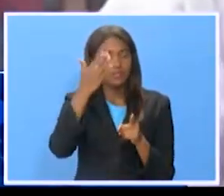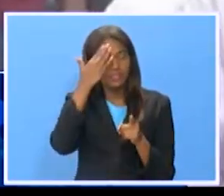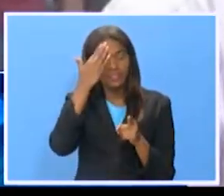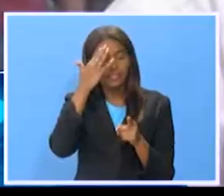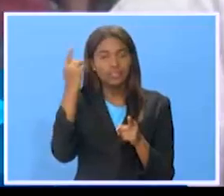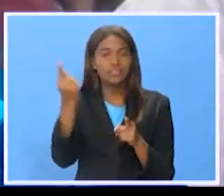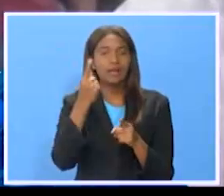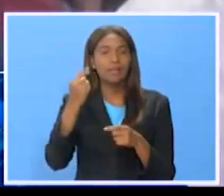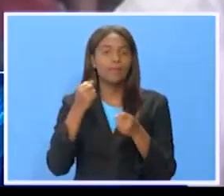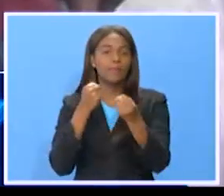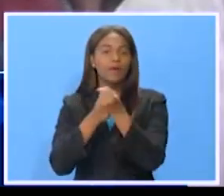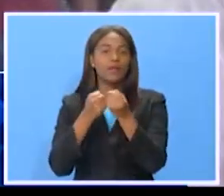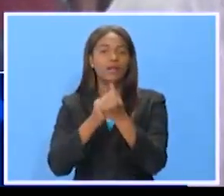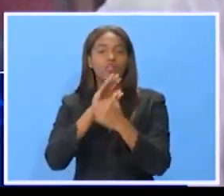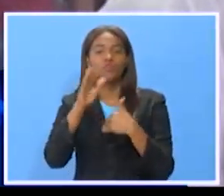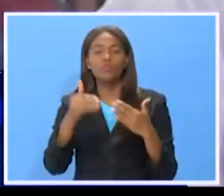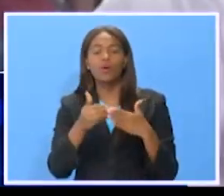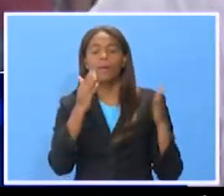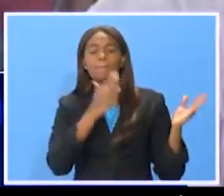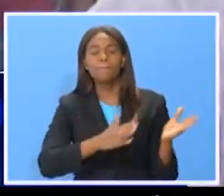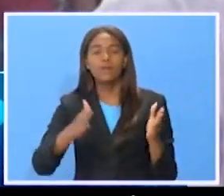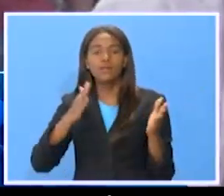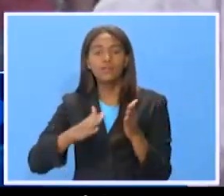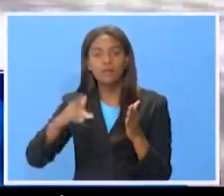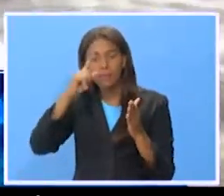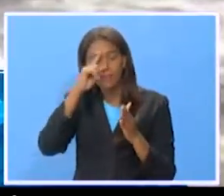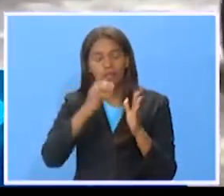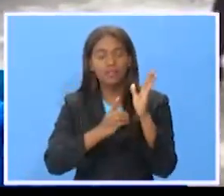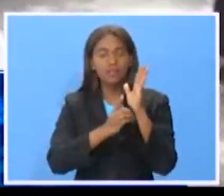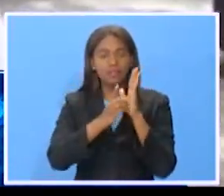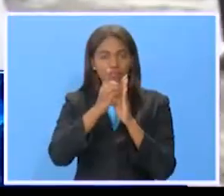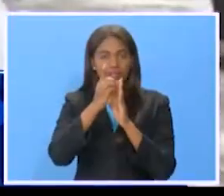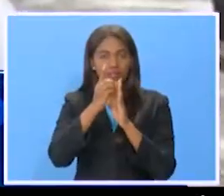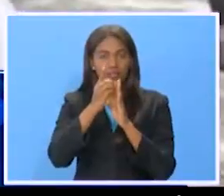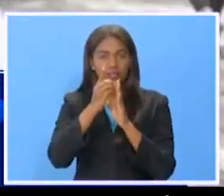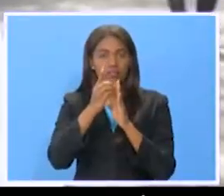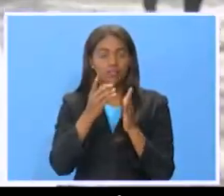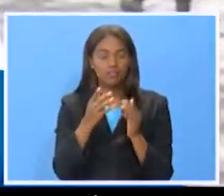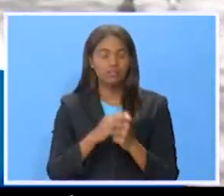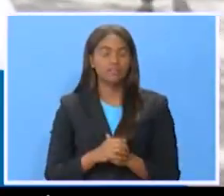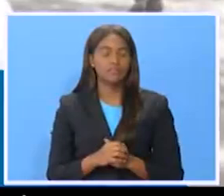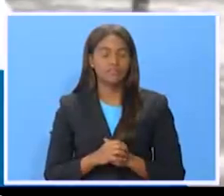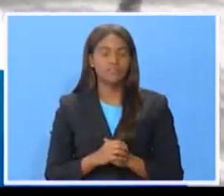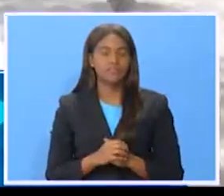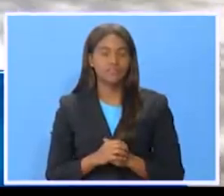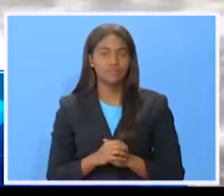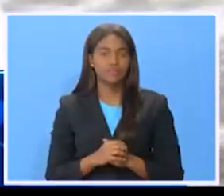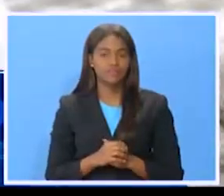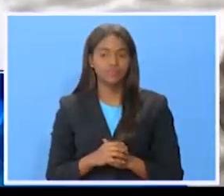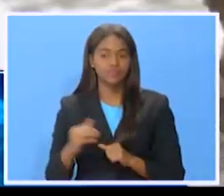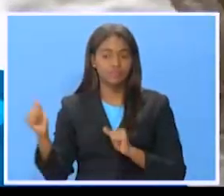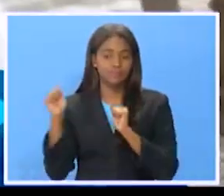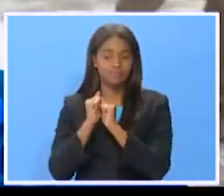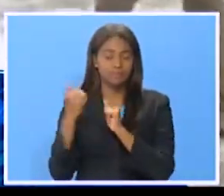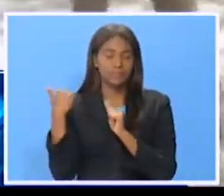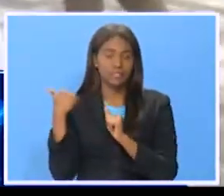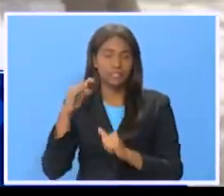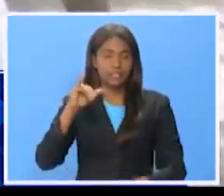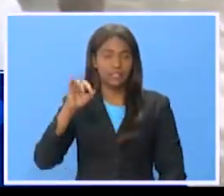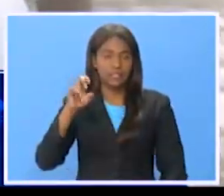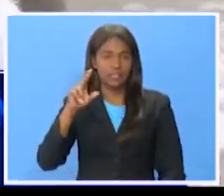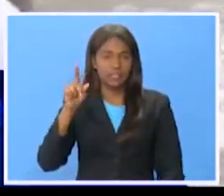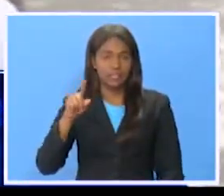siempre apoyando lo que son los procesos de desarrollo. Yo represento a Levine Jerez y estoy más que satisfecho